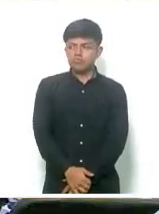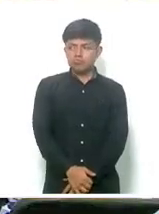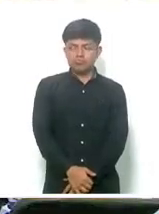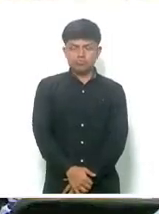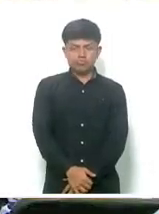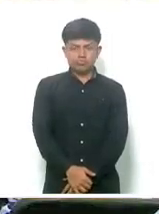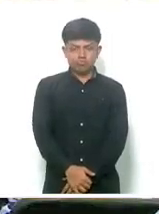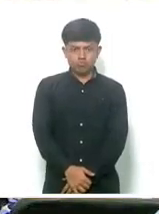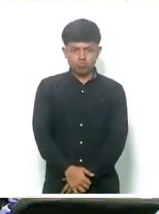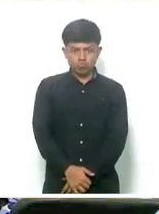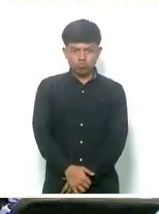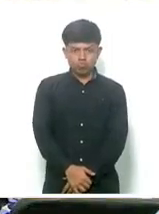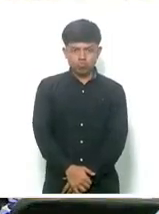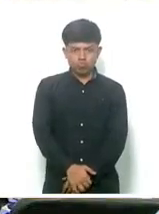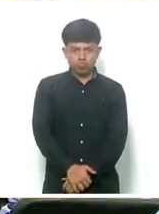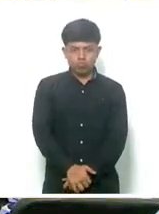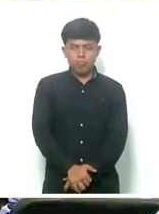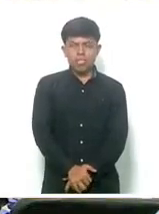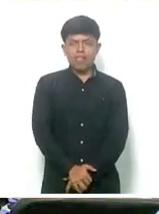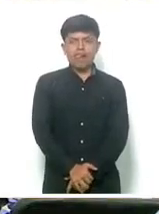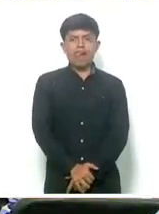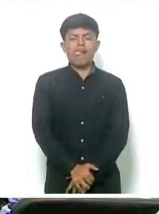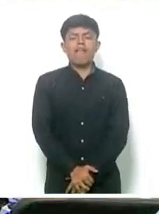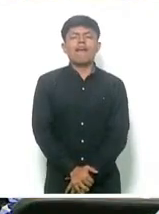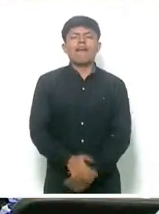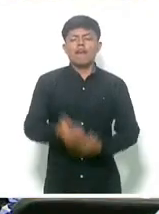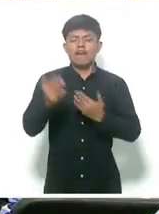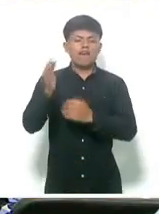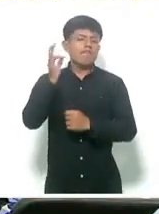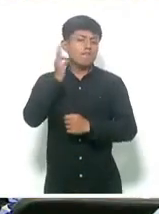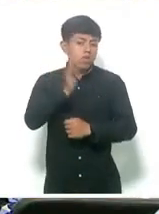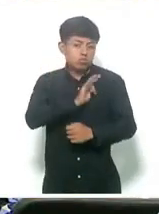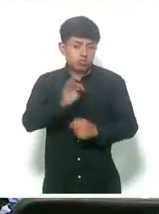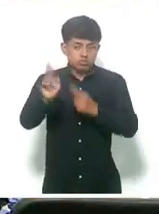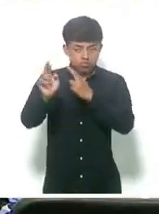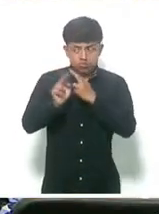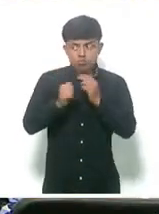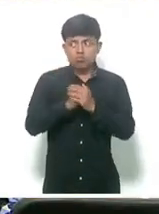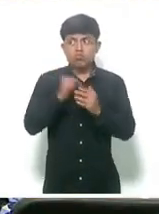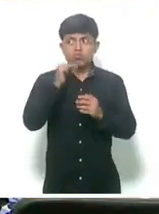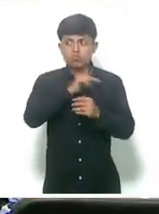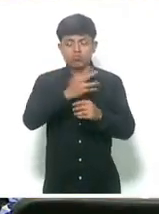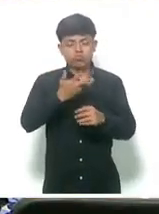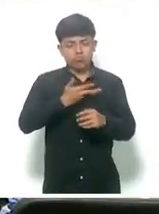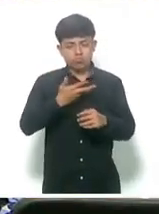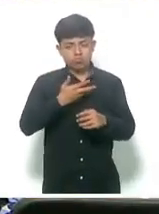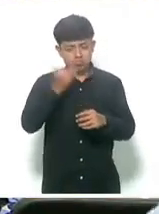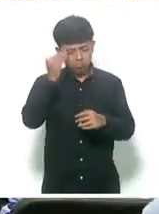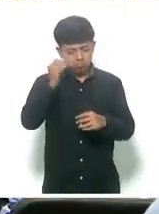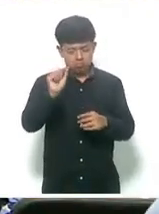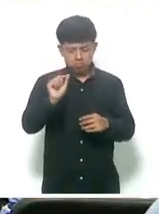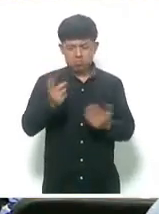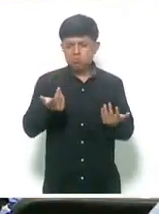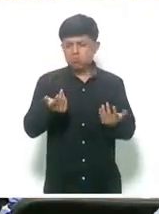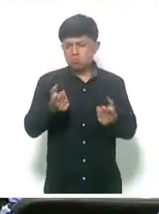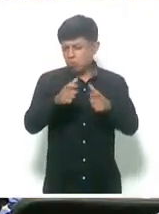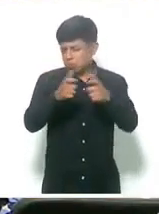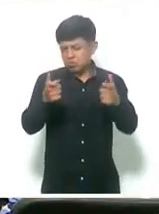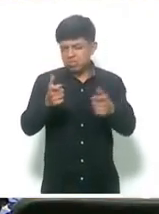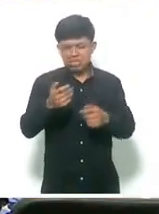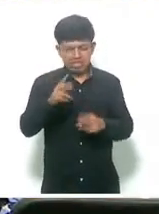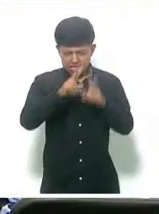contestarle Sí muy bien pues fiscal rápidamente porque creo que también comentó en relación a la